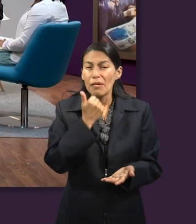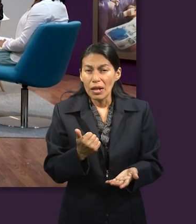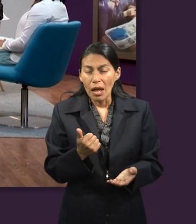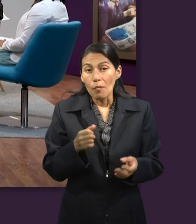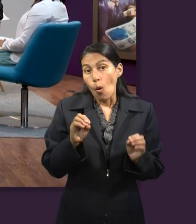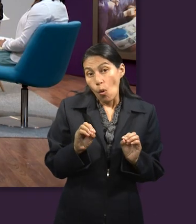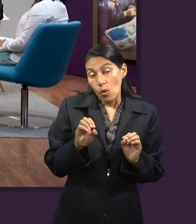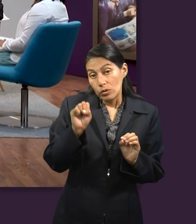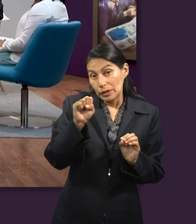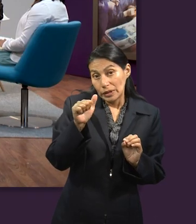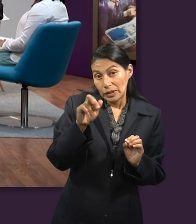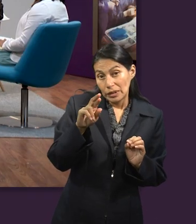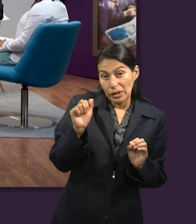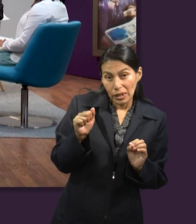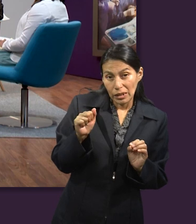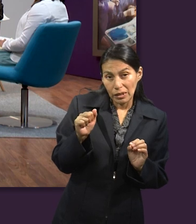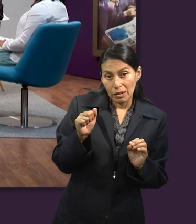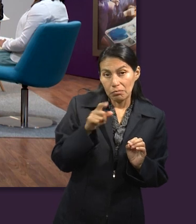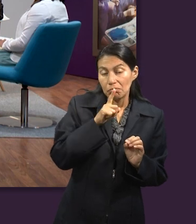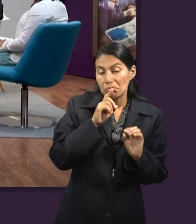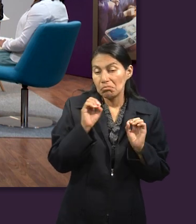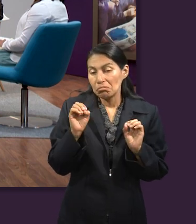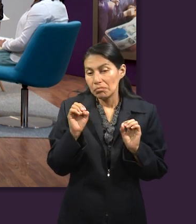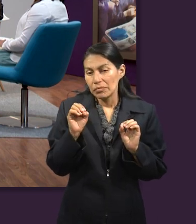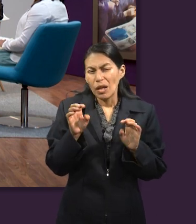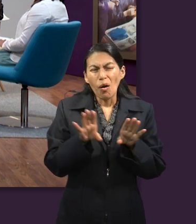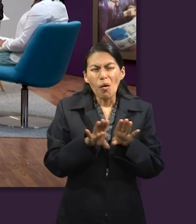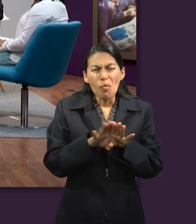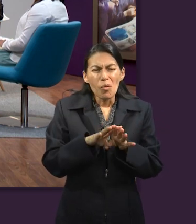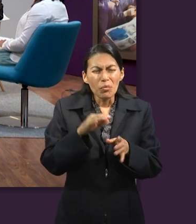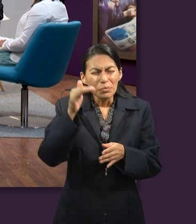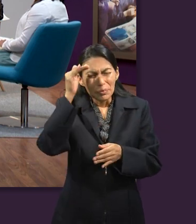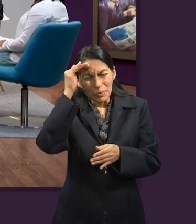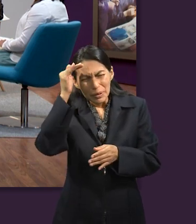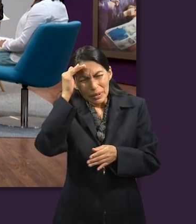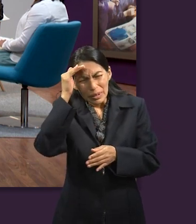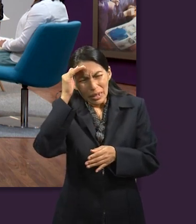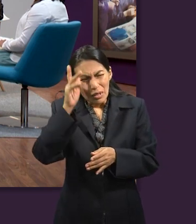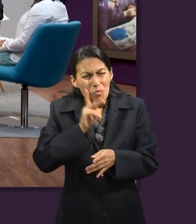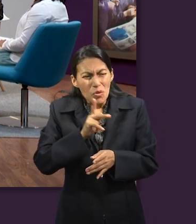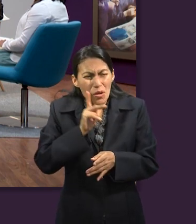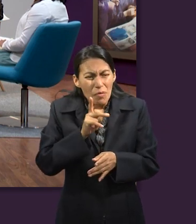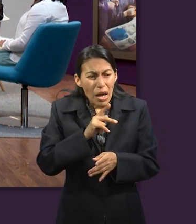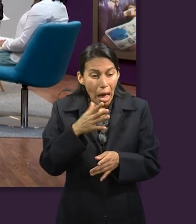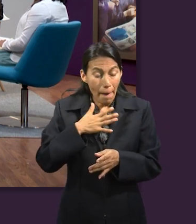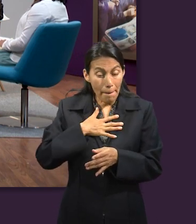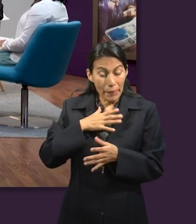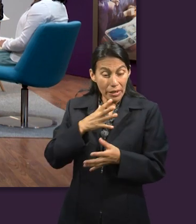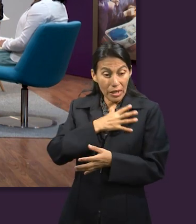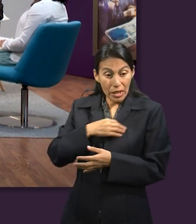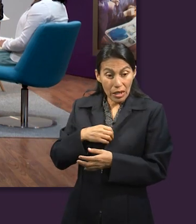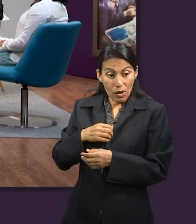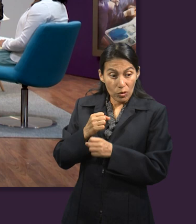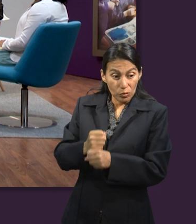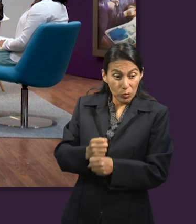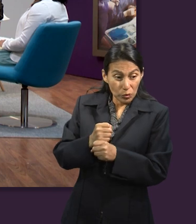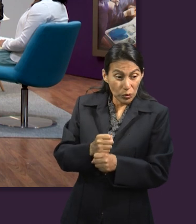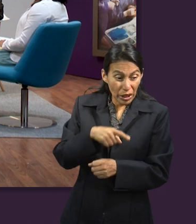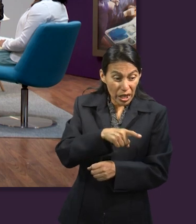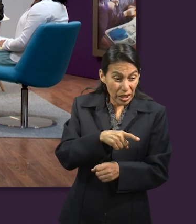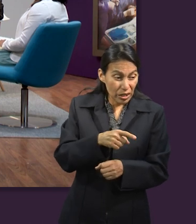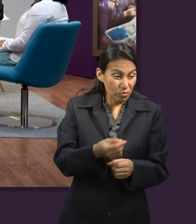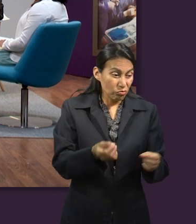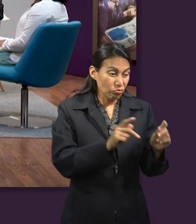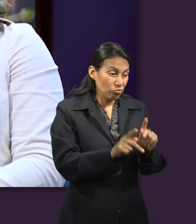o incluso a sara la cual no se menciona su reacción frente a esta prueba que les adiós para con su hijo pues que yo